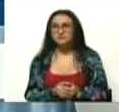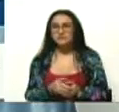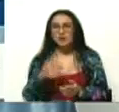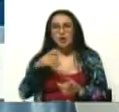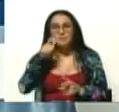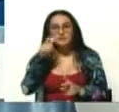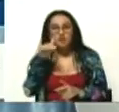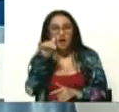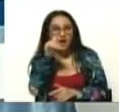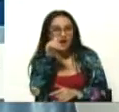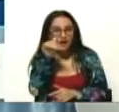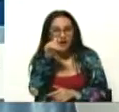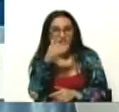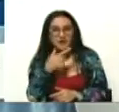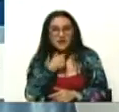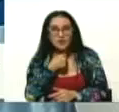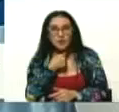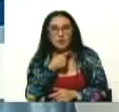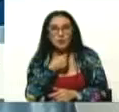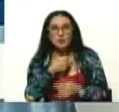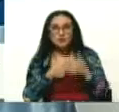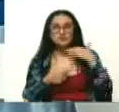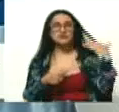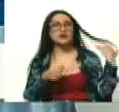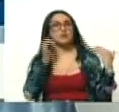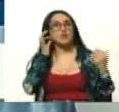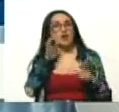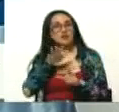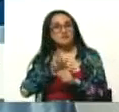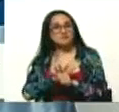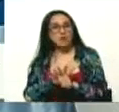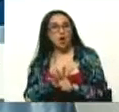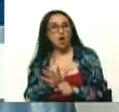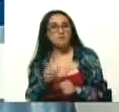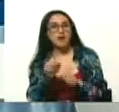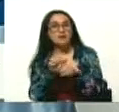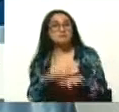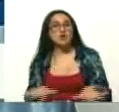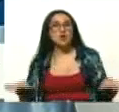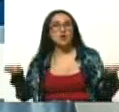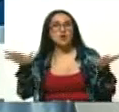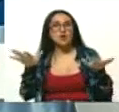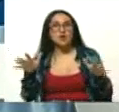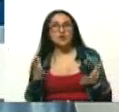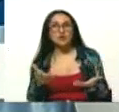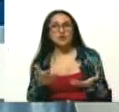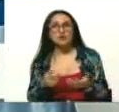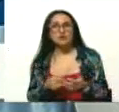grabando. Y entonces el video lo comercializan en el exterior,